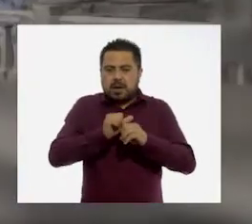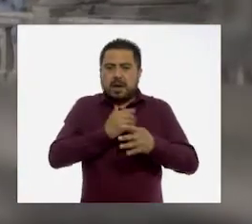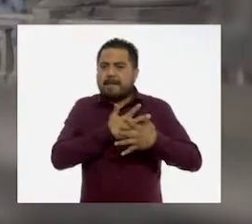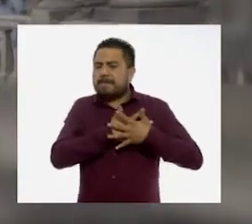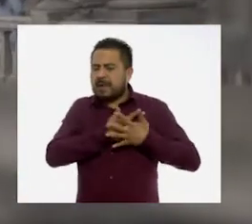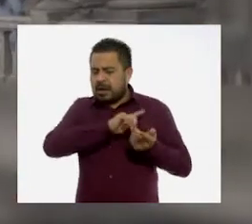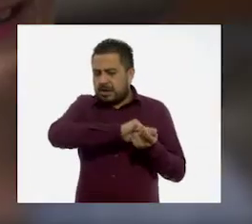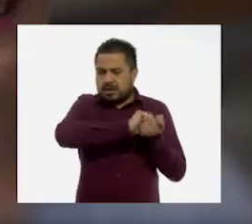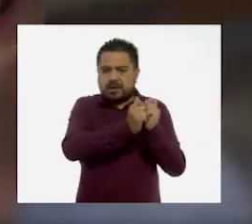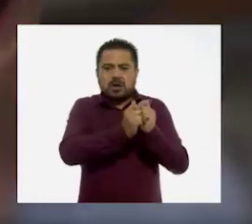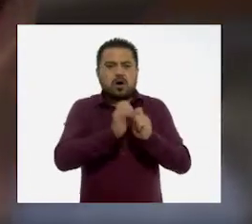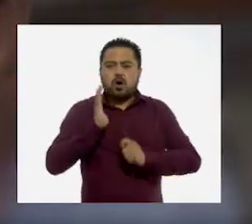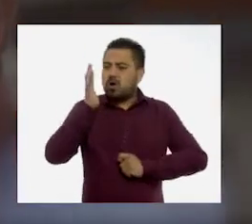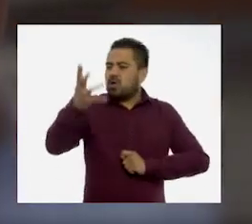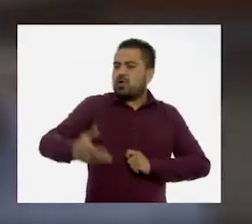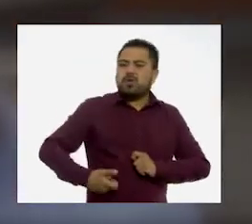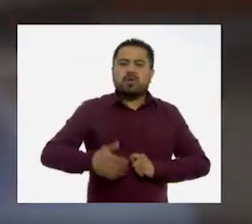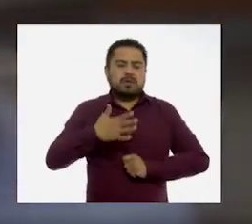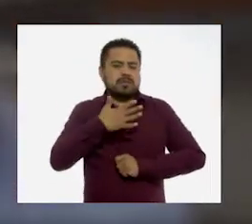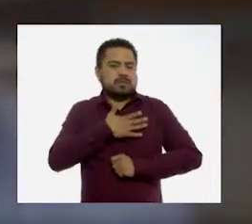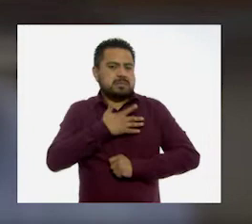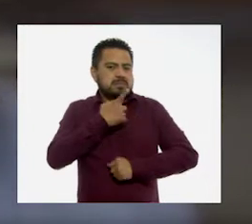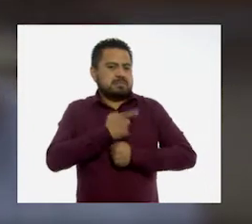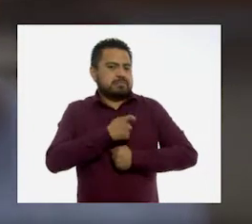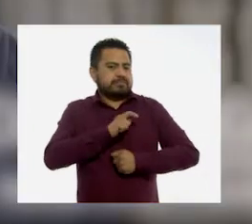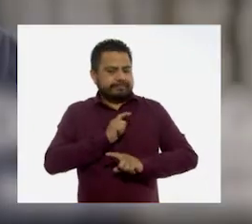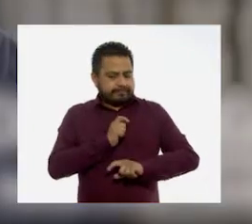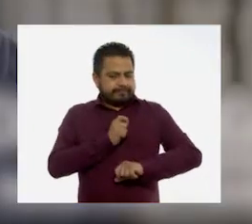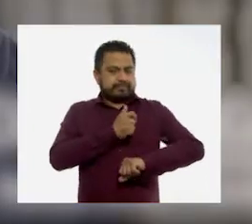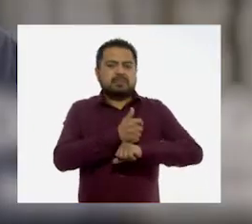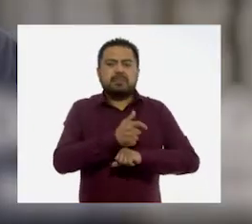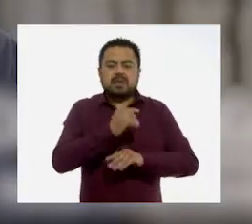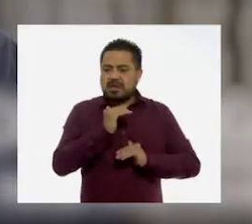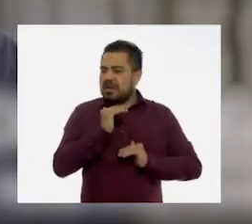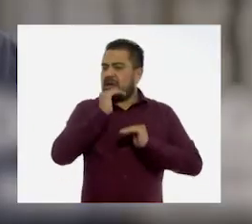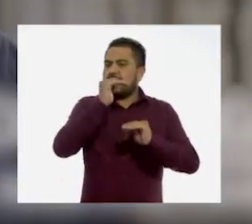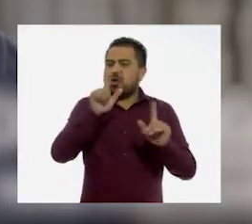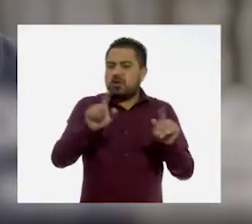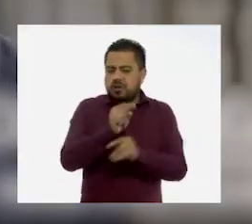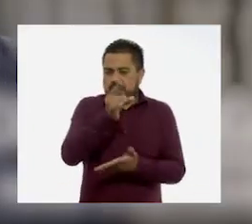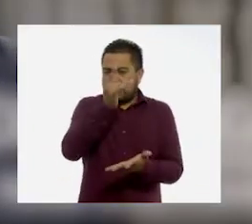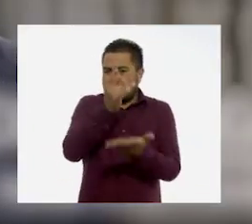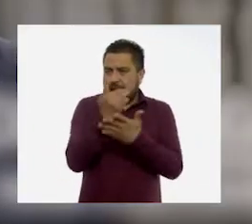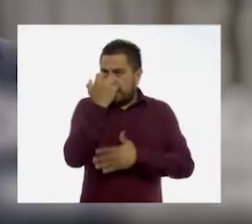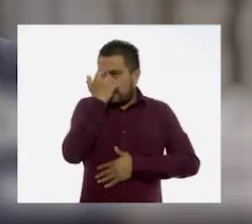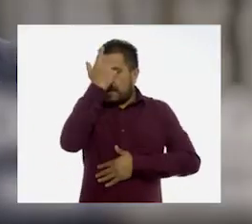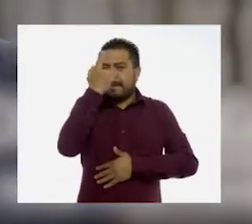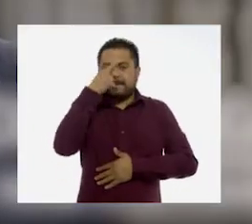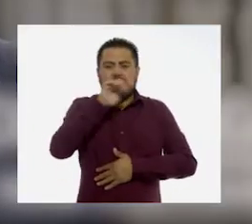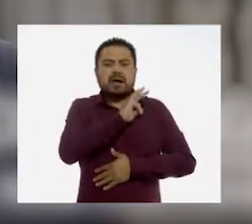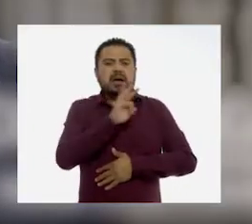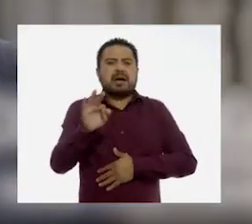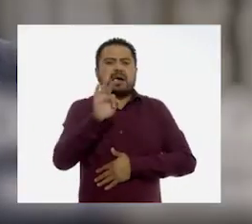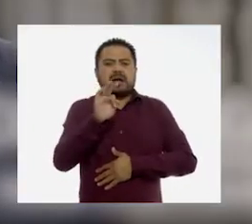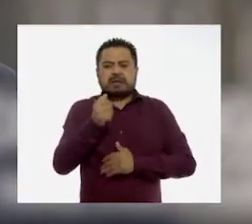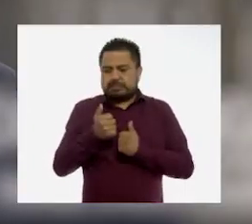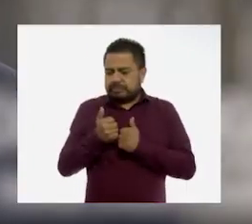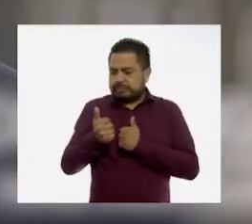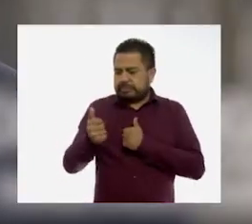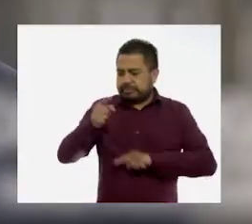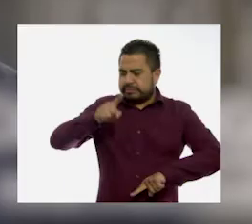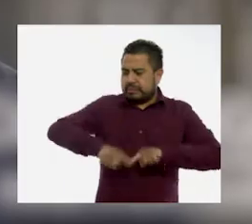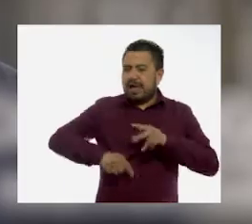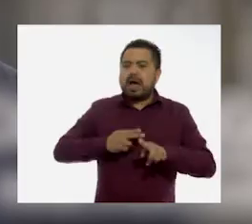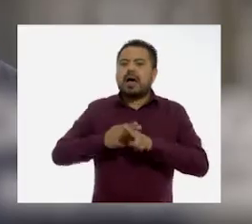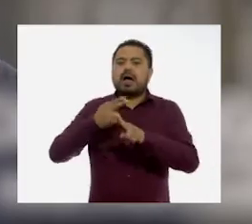pasión en un orgullo que nunca podré olvidar. Los límites solamente se crearon para marcar la distancia